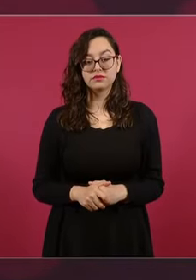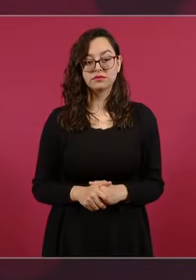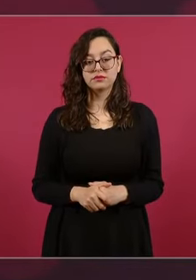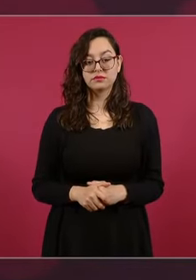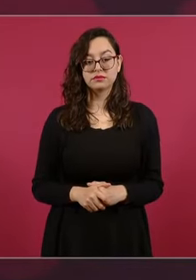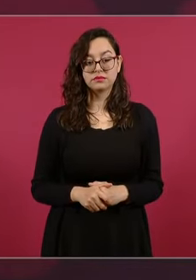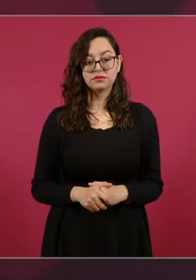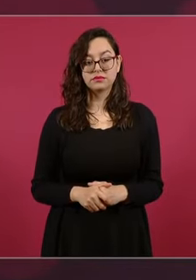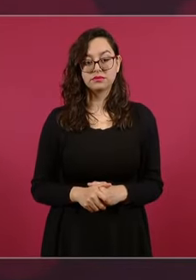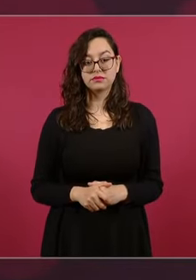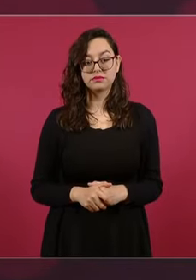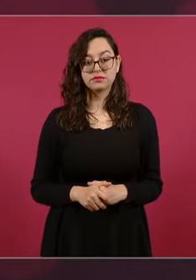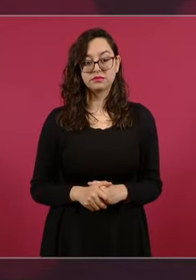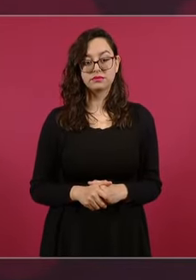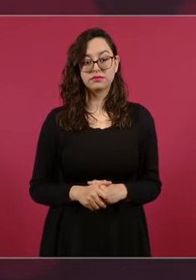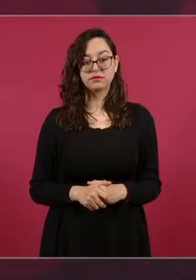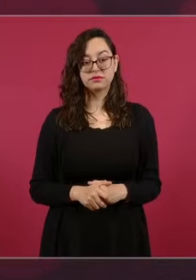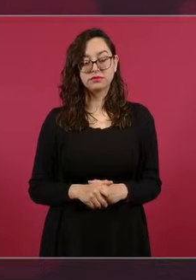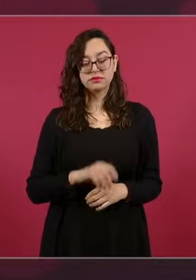Y